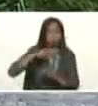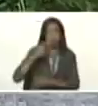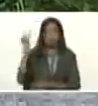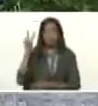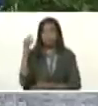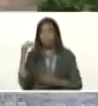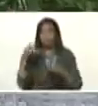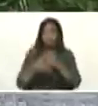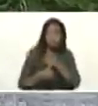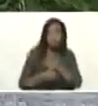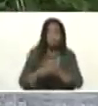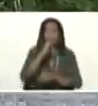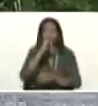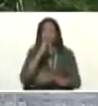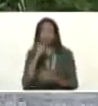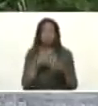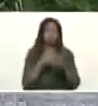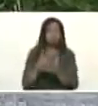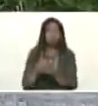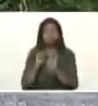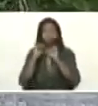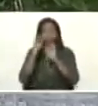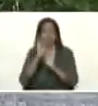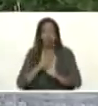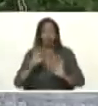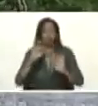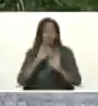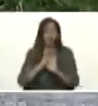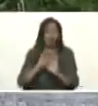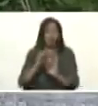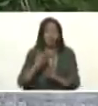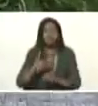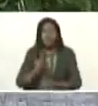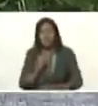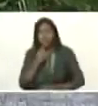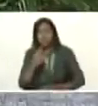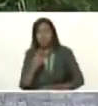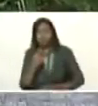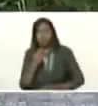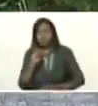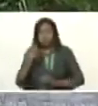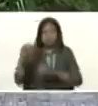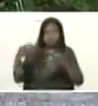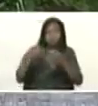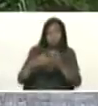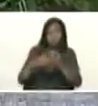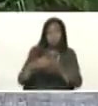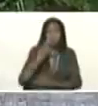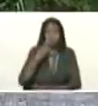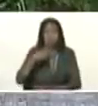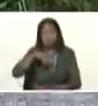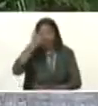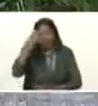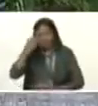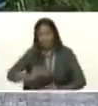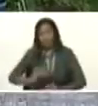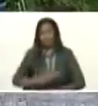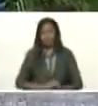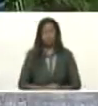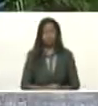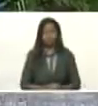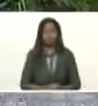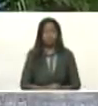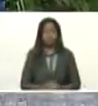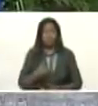para tapar una noticia con la otra, y no lo logró. Puedo decir que eso fue una reunión de la vergüenza, y puedo